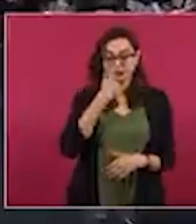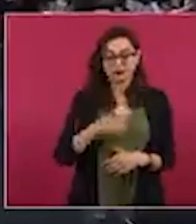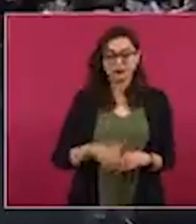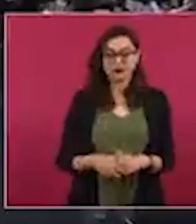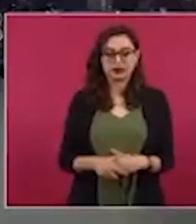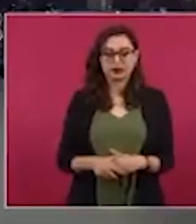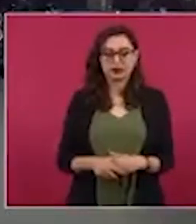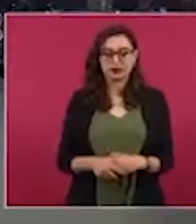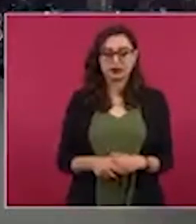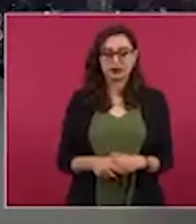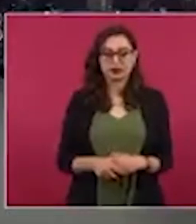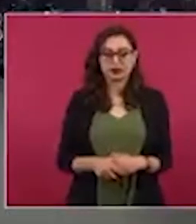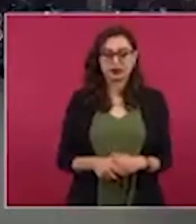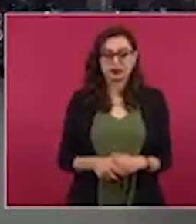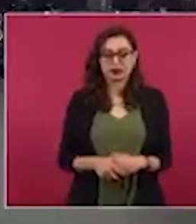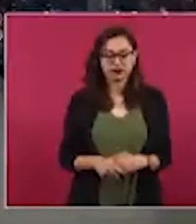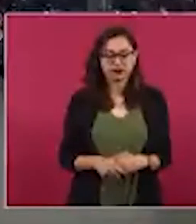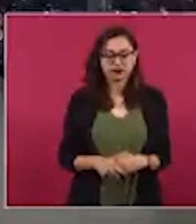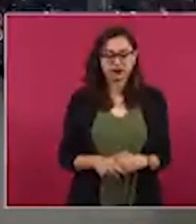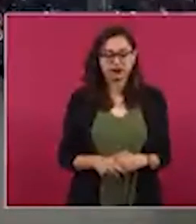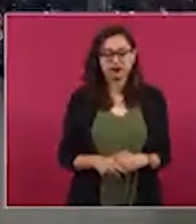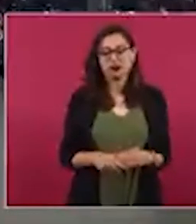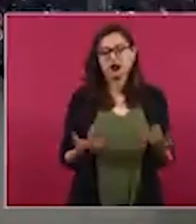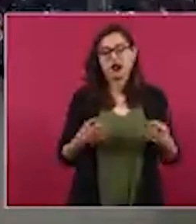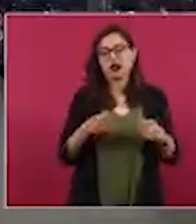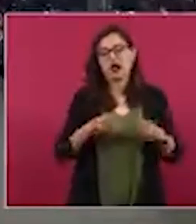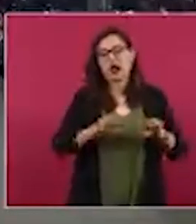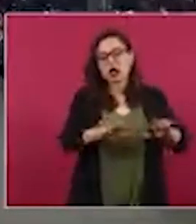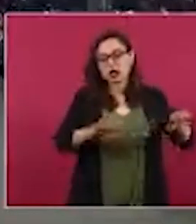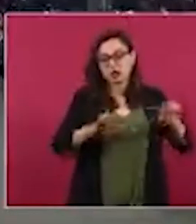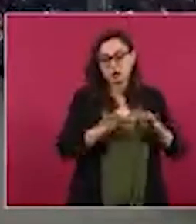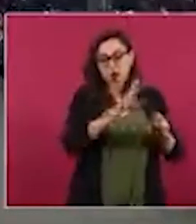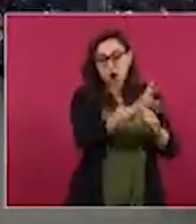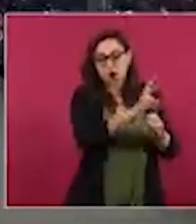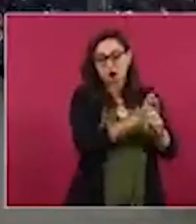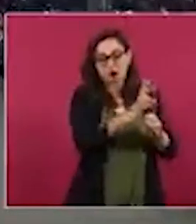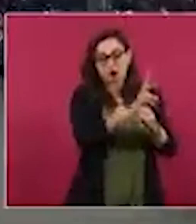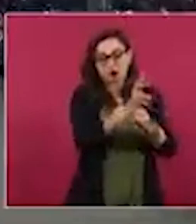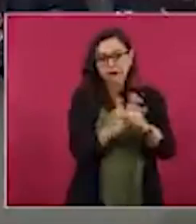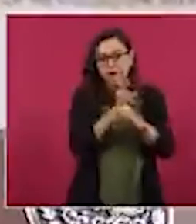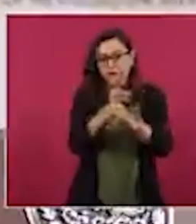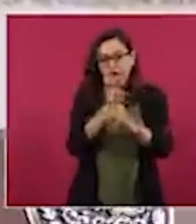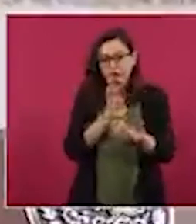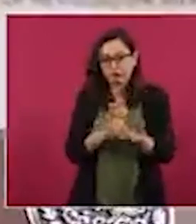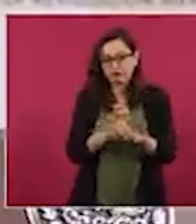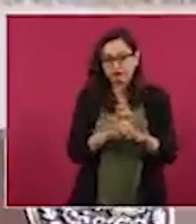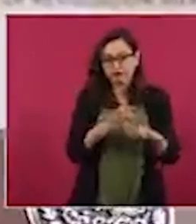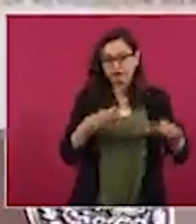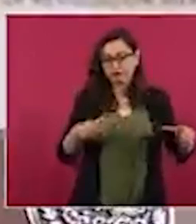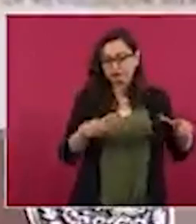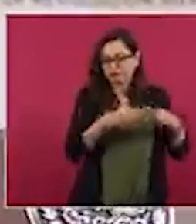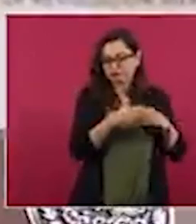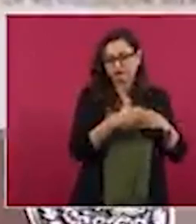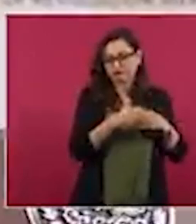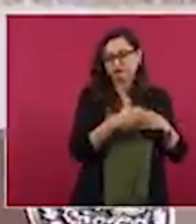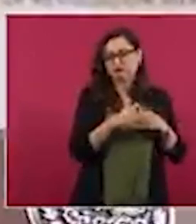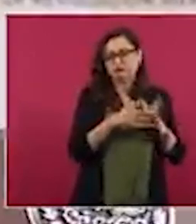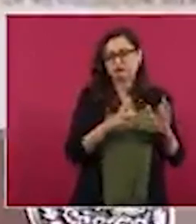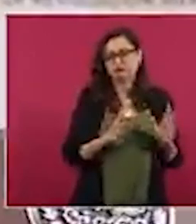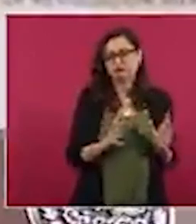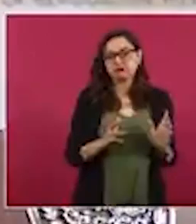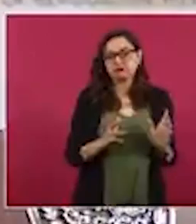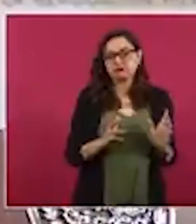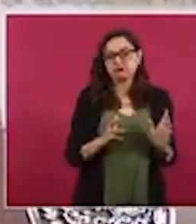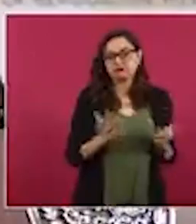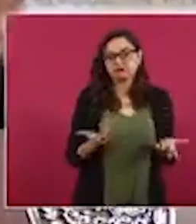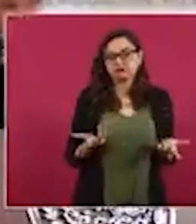¿A quién está invitada al informe? Básicamente el gabinete. Básicamente el gabinete.